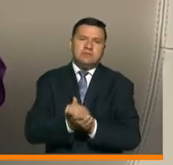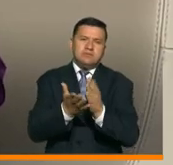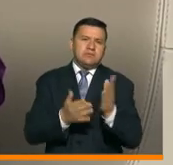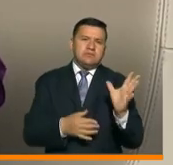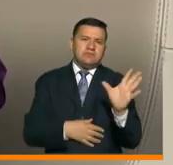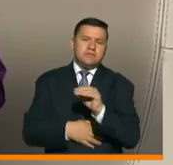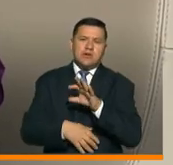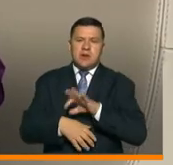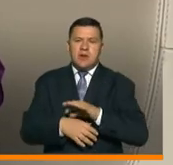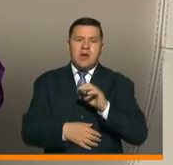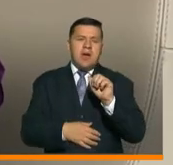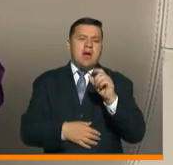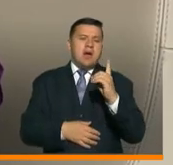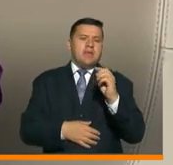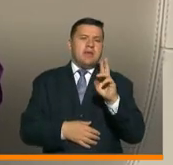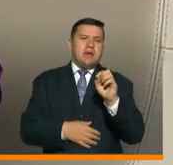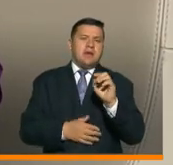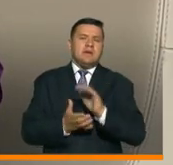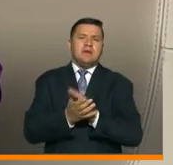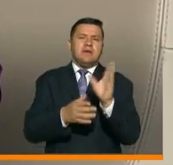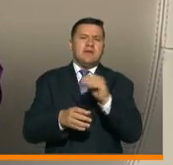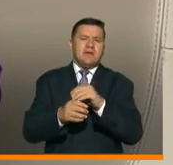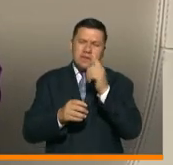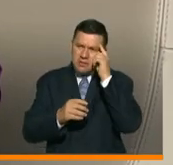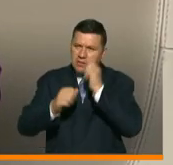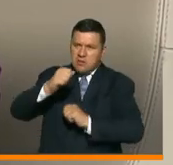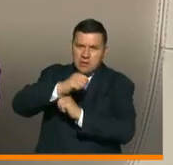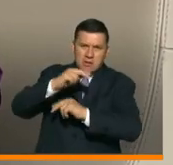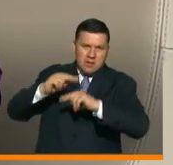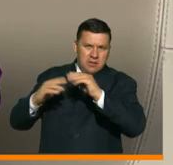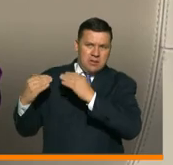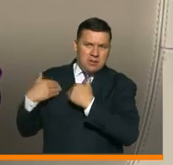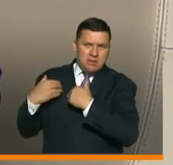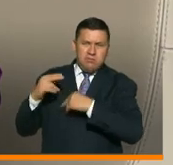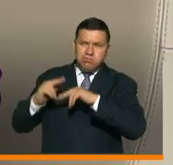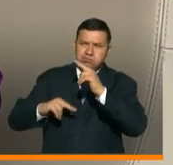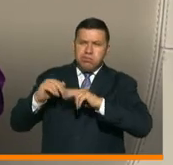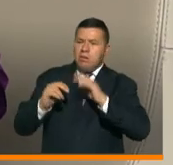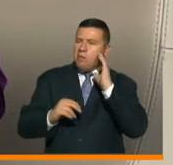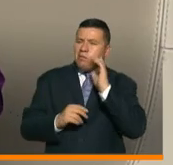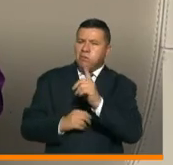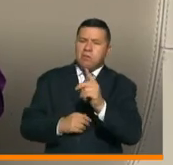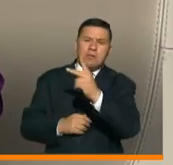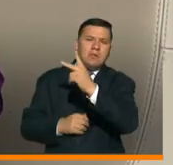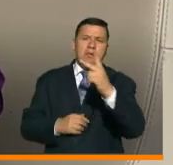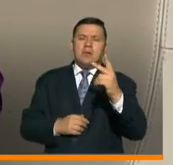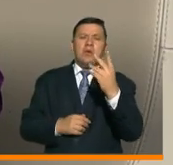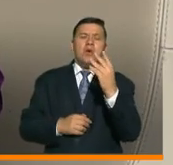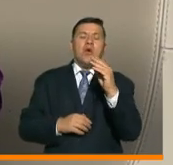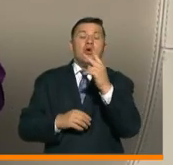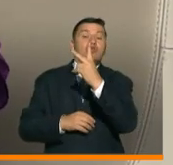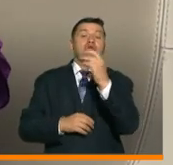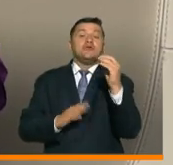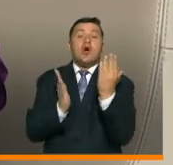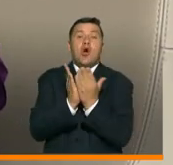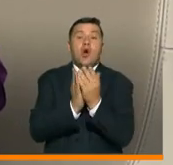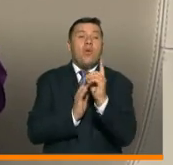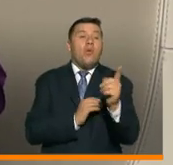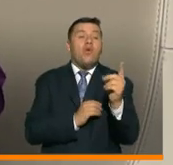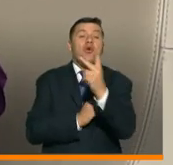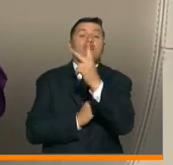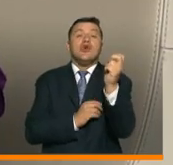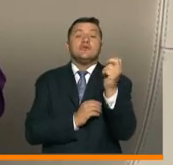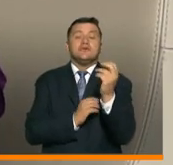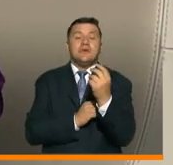aquí a la doctora Adriana, a todos los compañeros del Fondo de Infraestructura que hoy, presidente, permite que hayamos entregado 200 colegios terminados. De esos